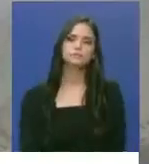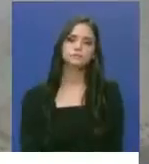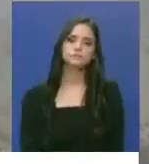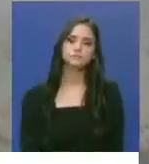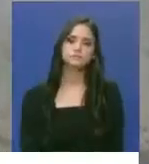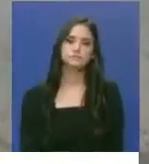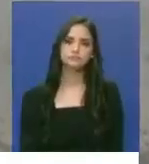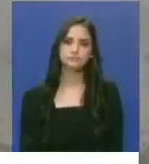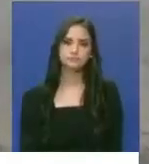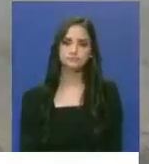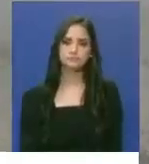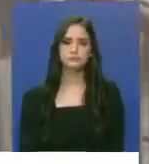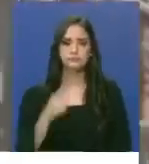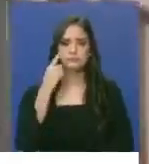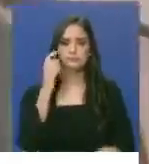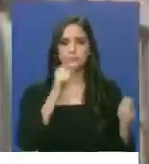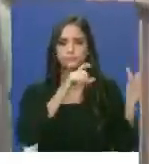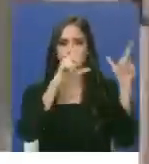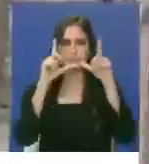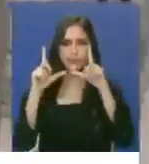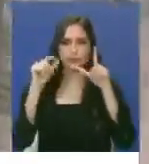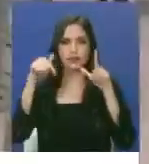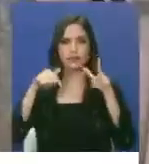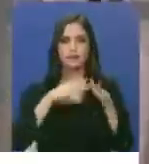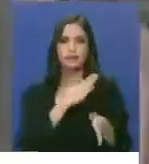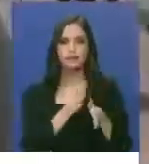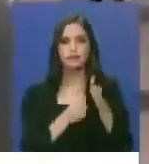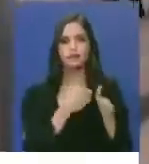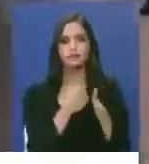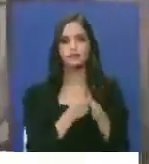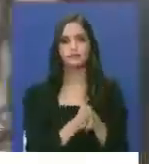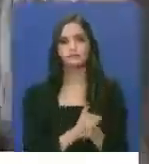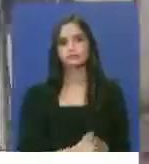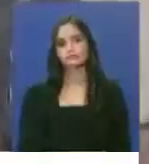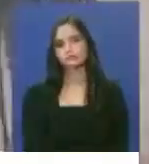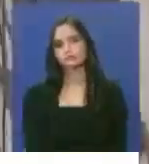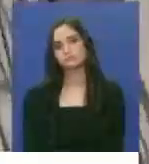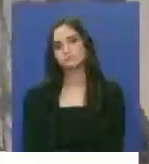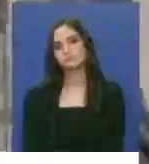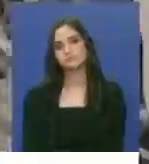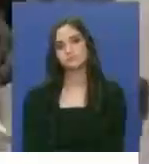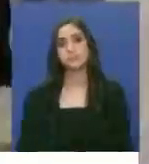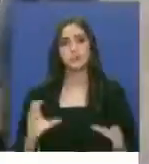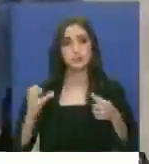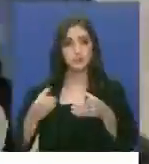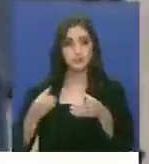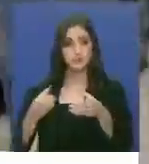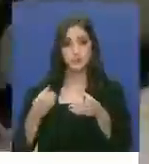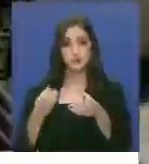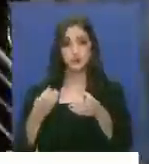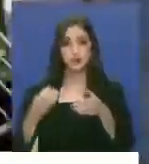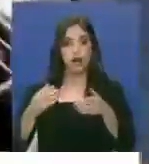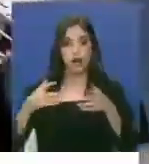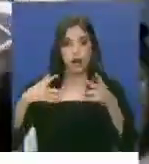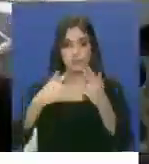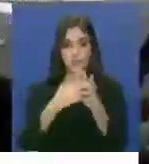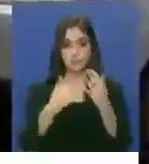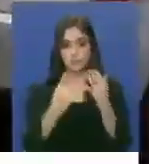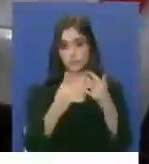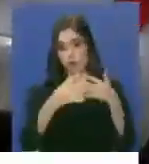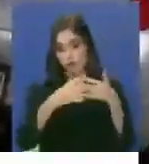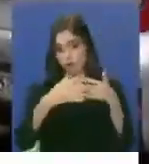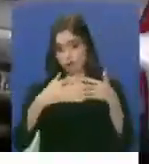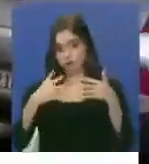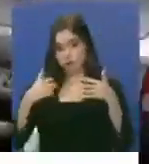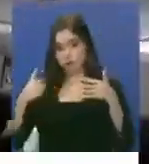imágenes en directo de lo que está ocurriendo aquí en la gobernación de la provincia de Colón, donde el grupo ha venido a quitar las rejillas que están ubicadas en el